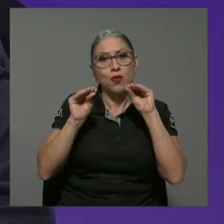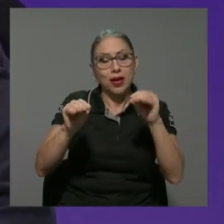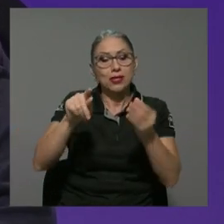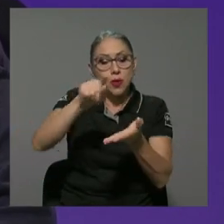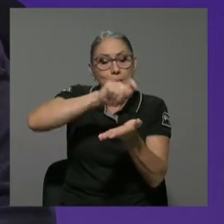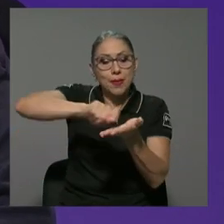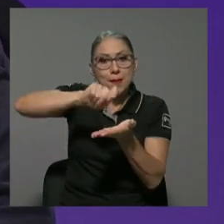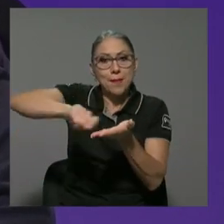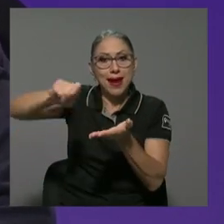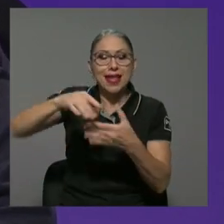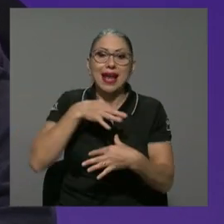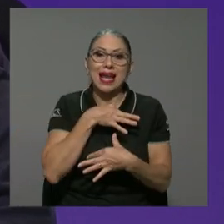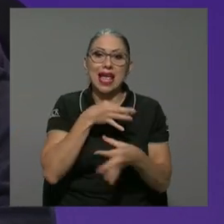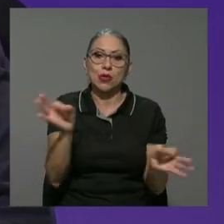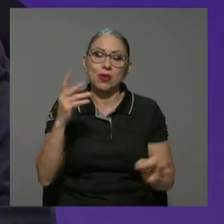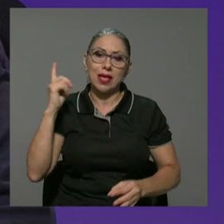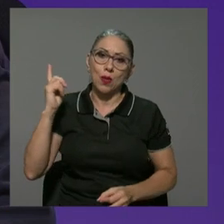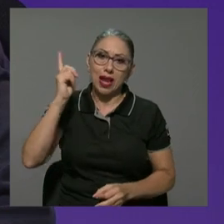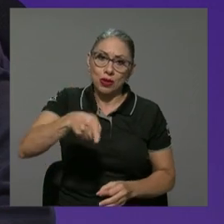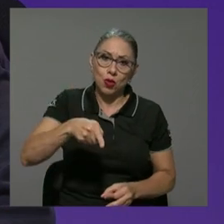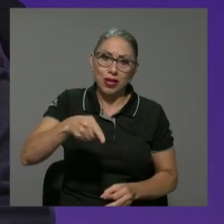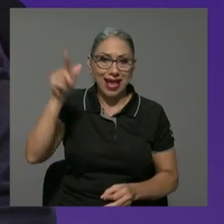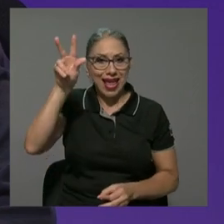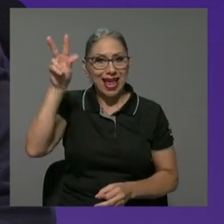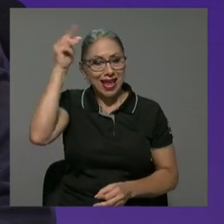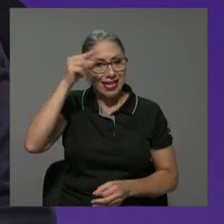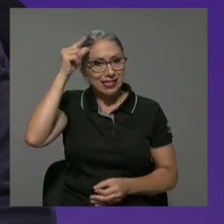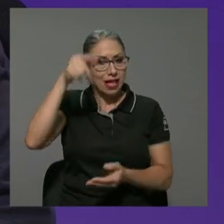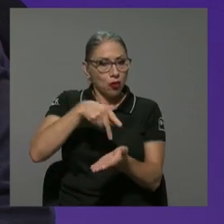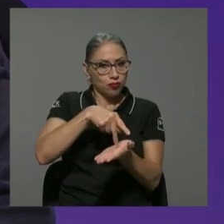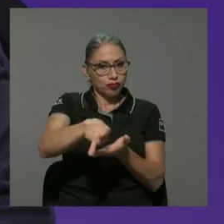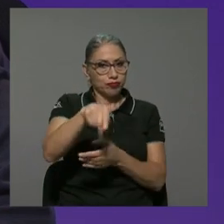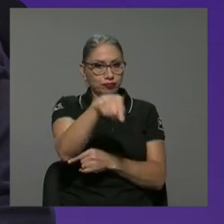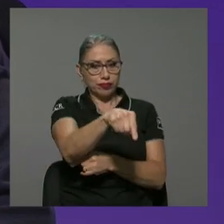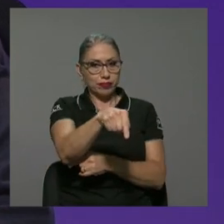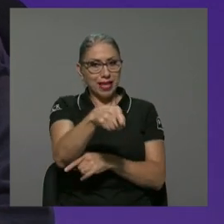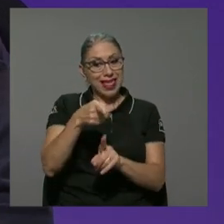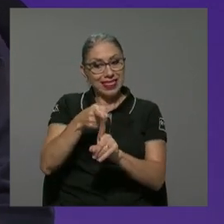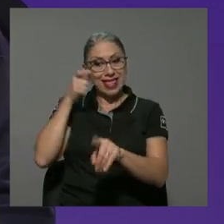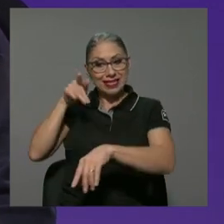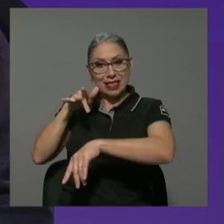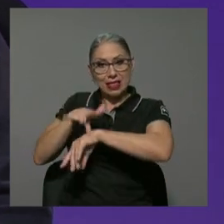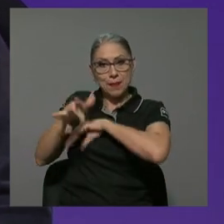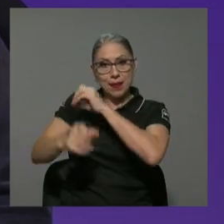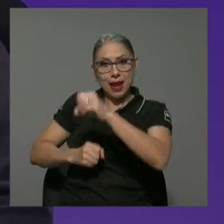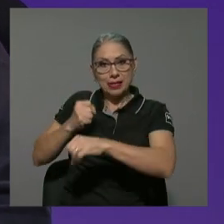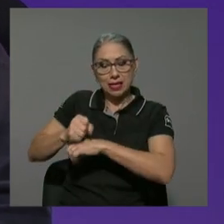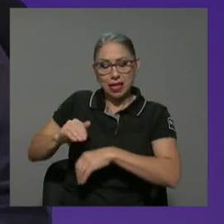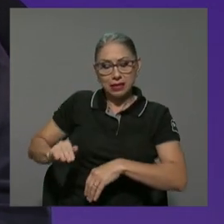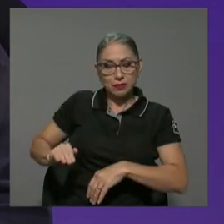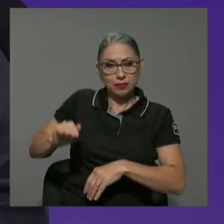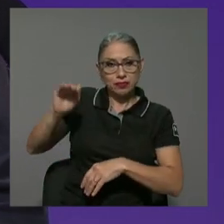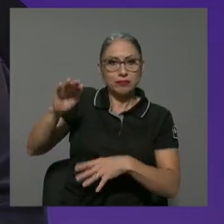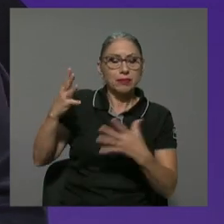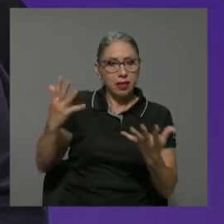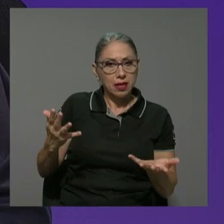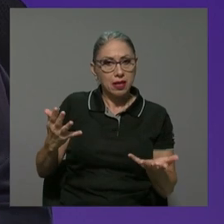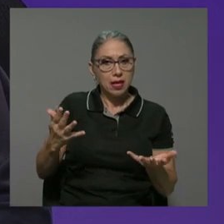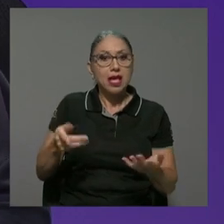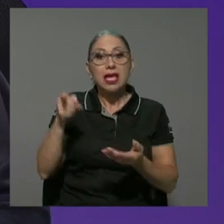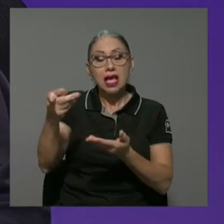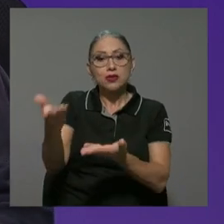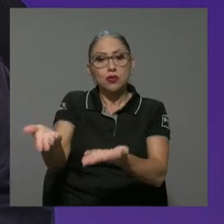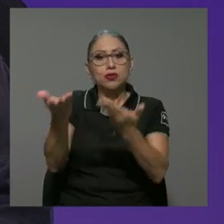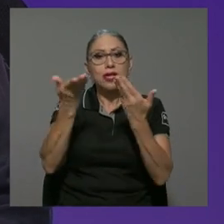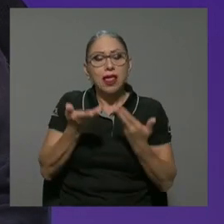gratuita y obligatoria y costeada por el Estado desde muy temprano, ¿verdad? Y que de alguna forma nos ha dado